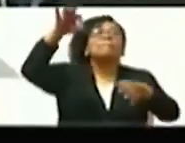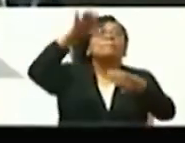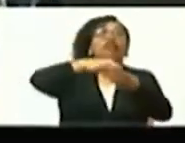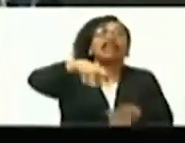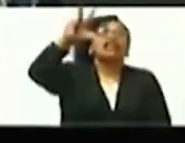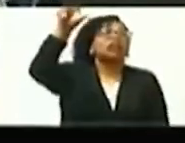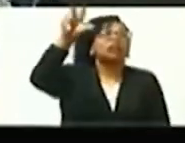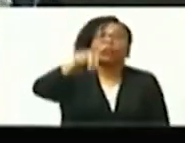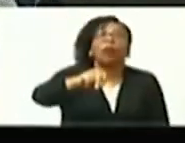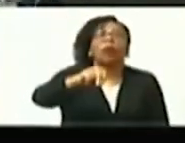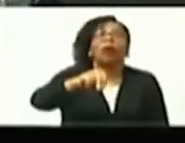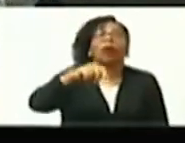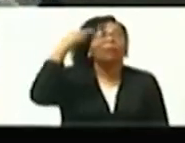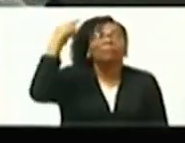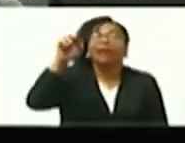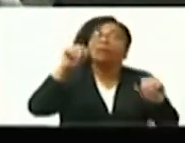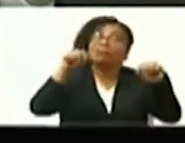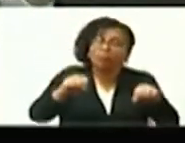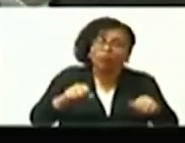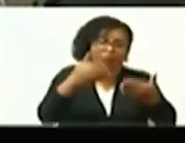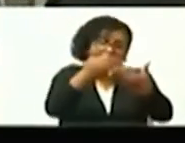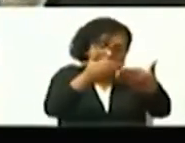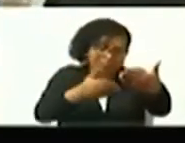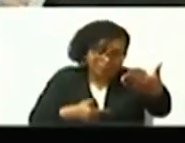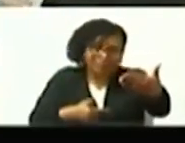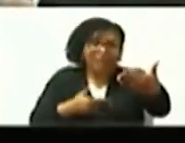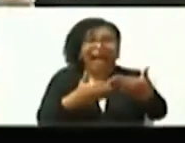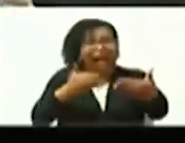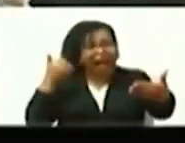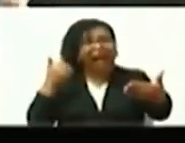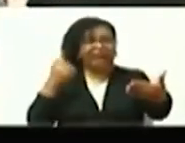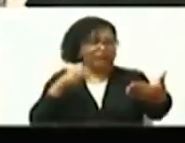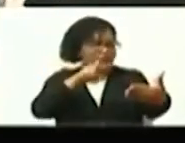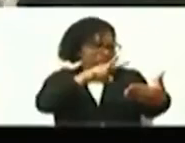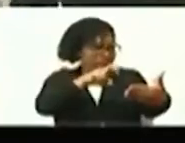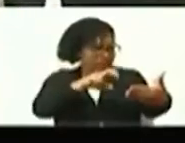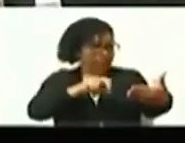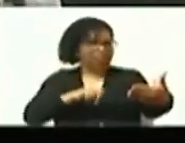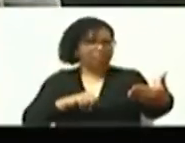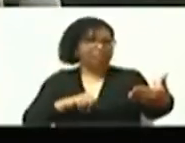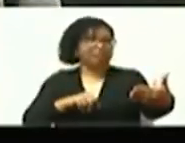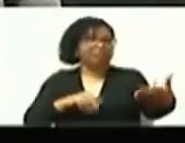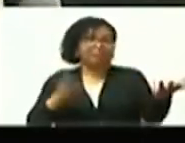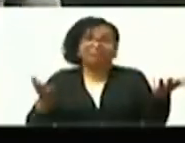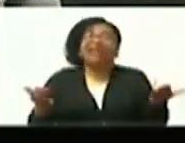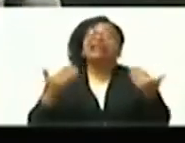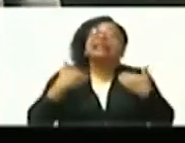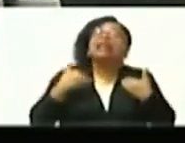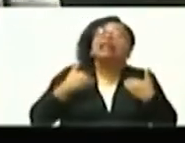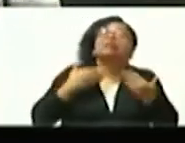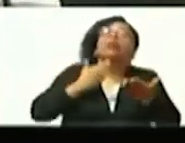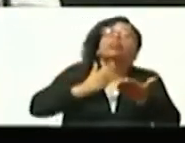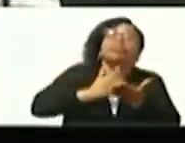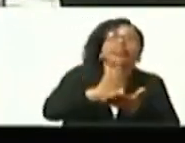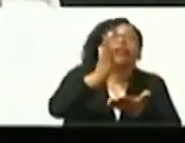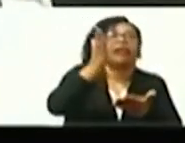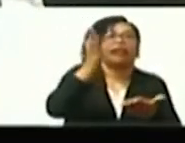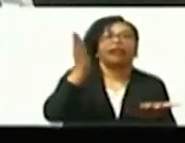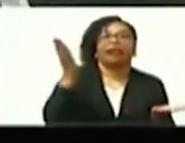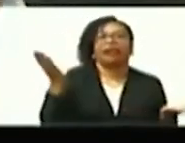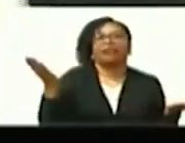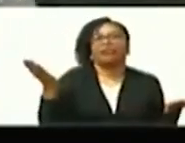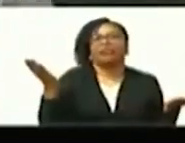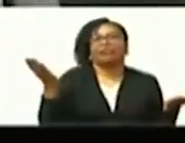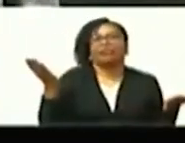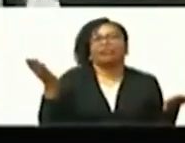tengamos la oportunidad de ver ese informe antes. Pero es un derecho que como legisladores tenemos y que le debemos a la gente que nos